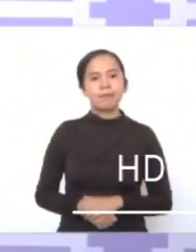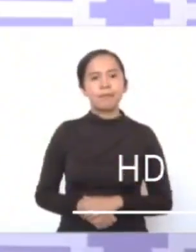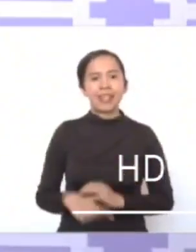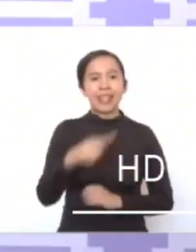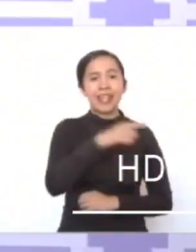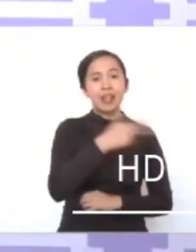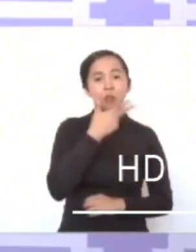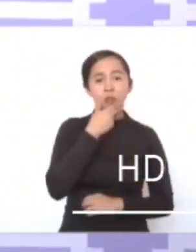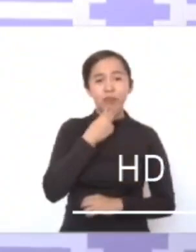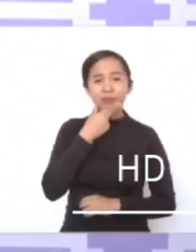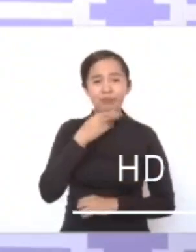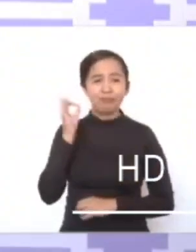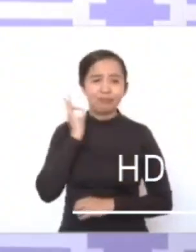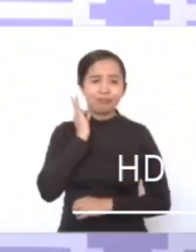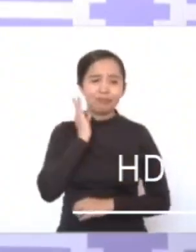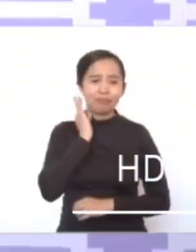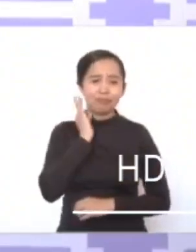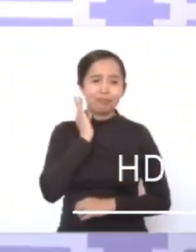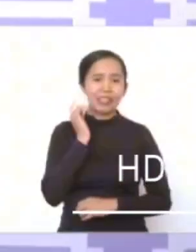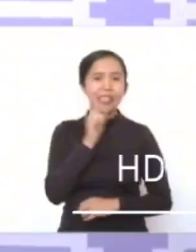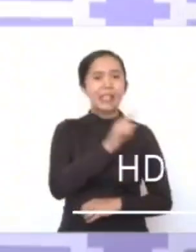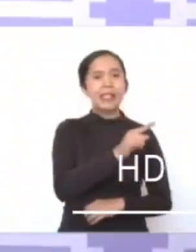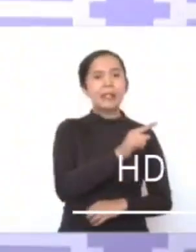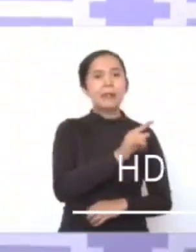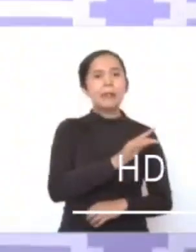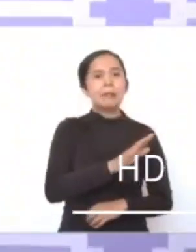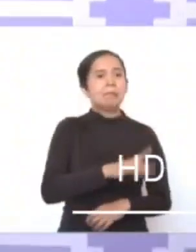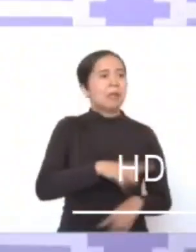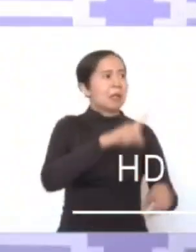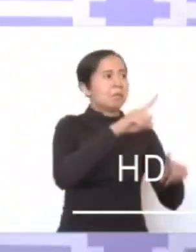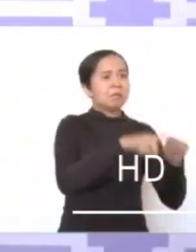ese fiscal era intocable,